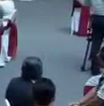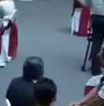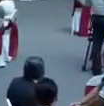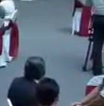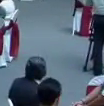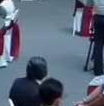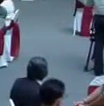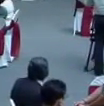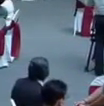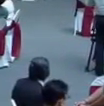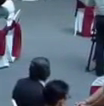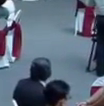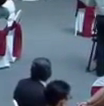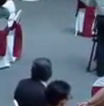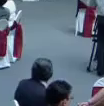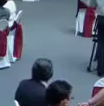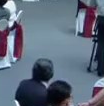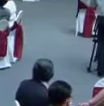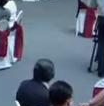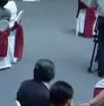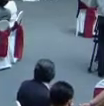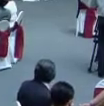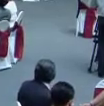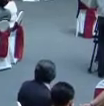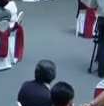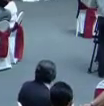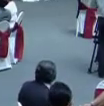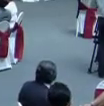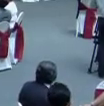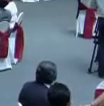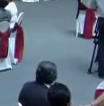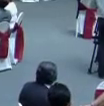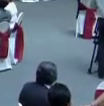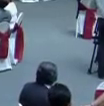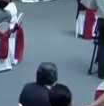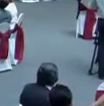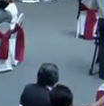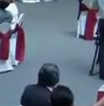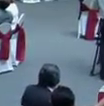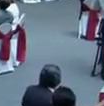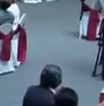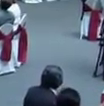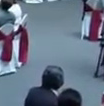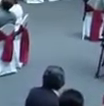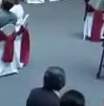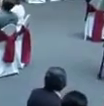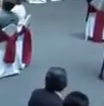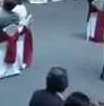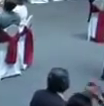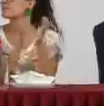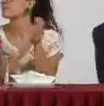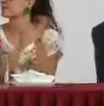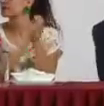Isaías González Cuevas, secretario general de la Confederación Revolucionaria de Obreros y Campesinos.